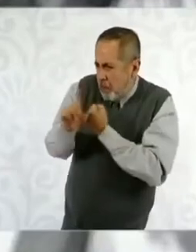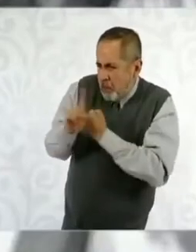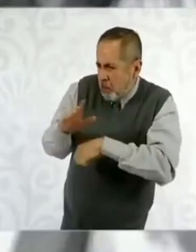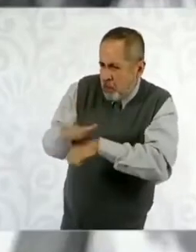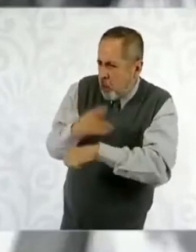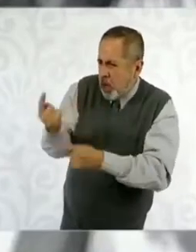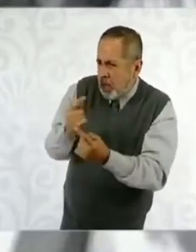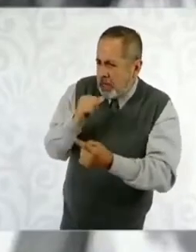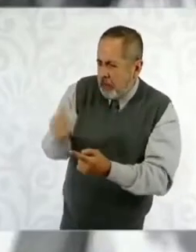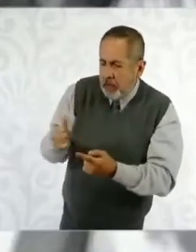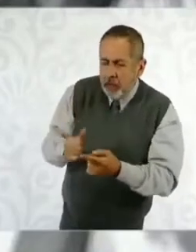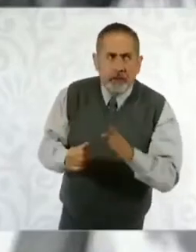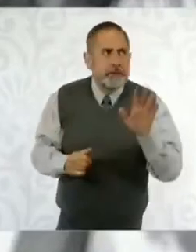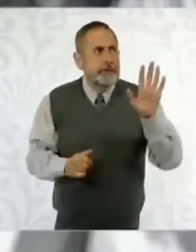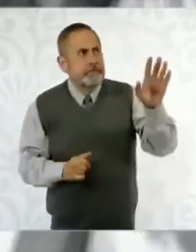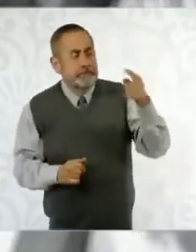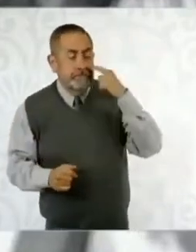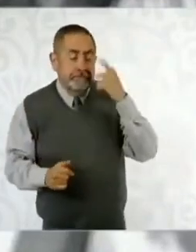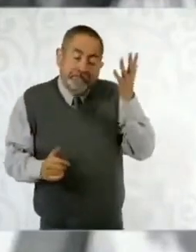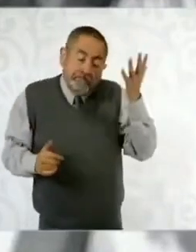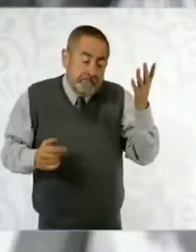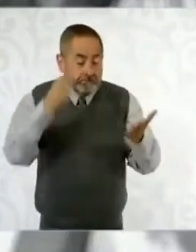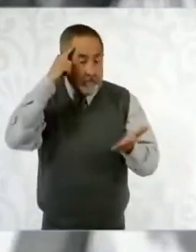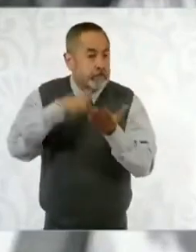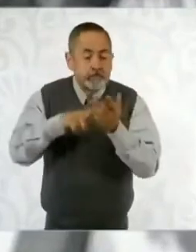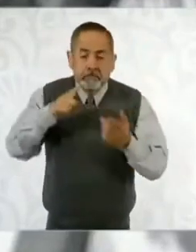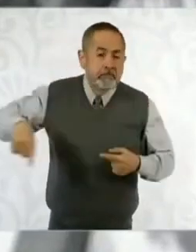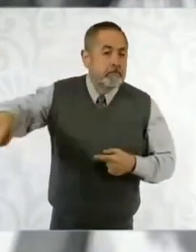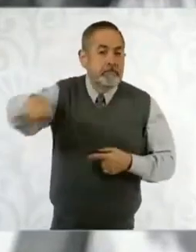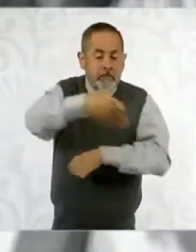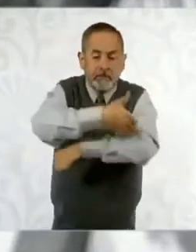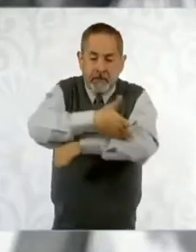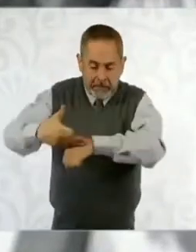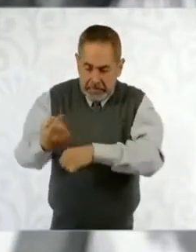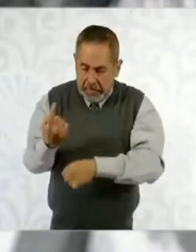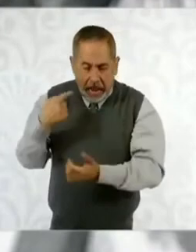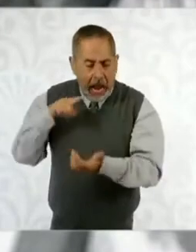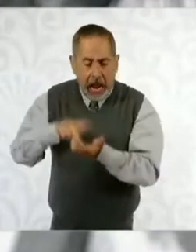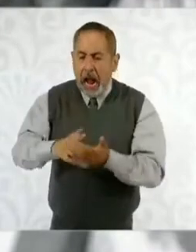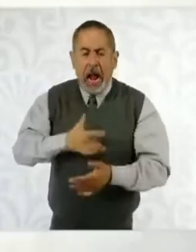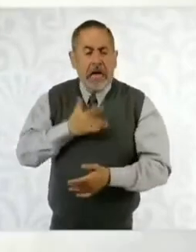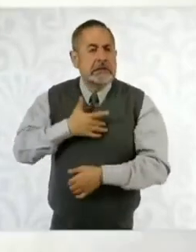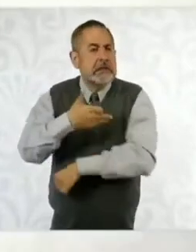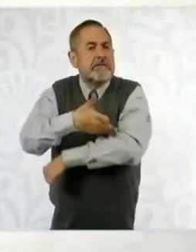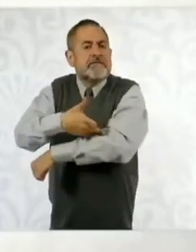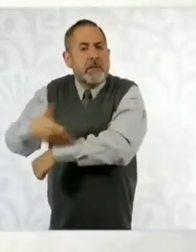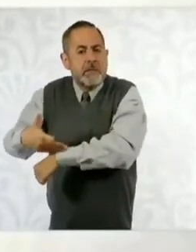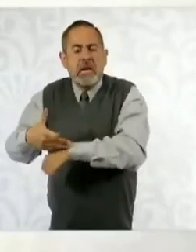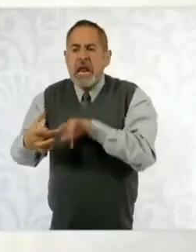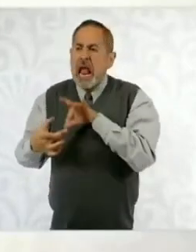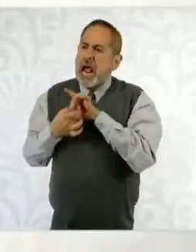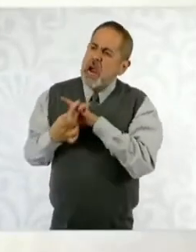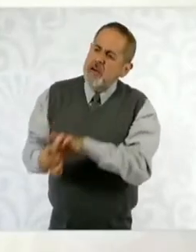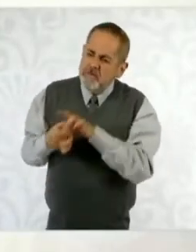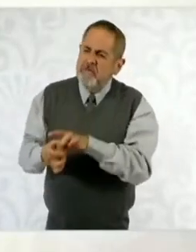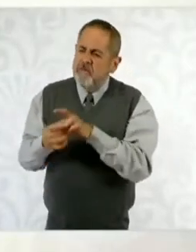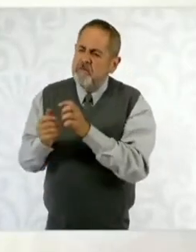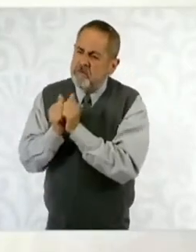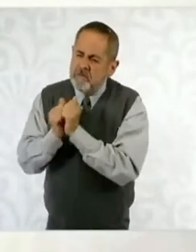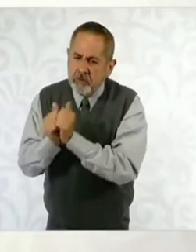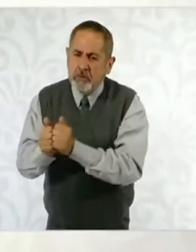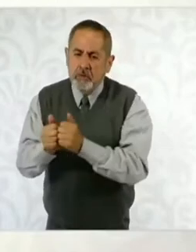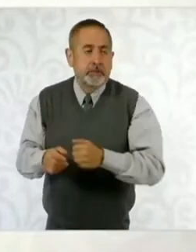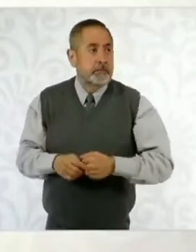tenemos nosotros? Le dije, bueno, primero creo que es por los valores de nuestra sociedad. Segundo,